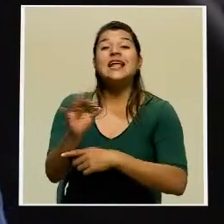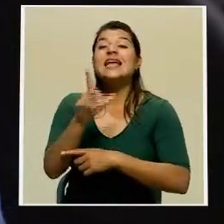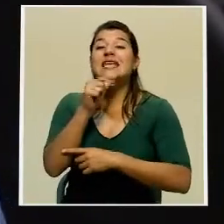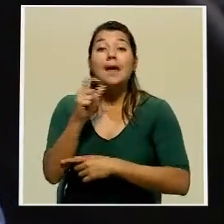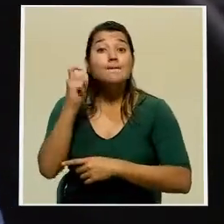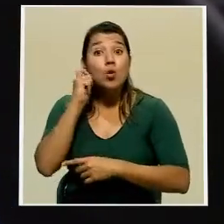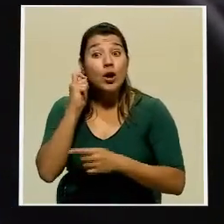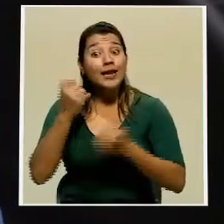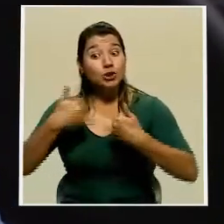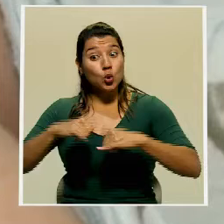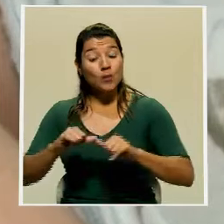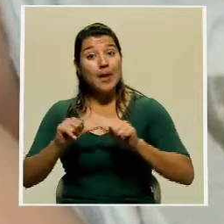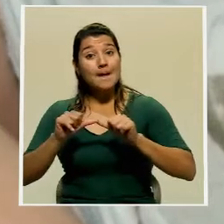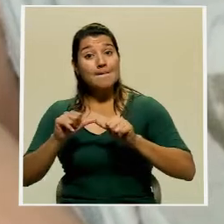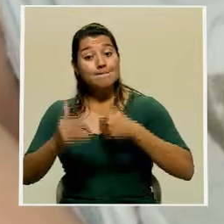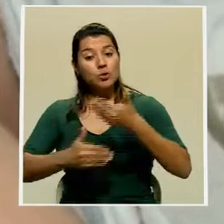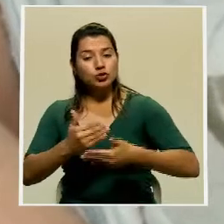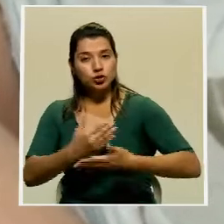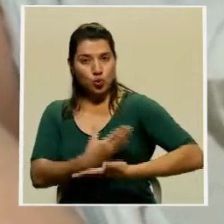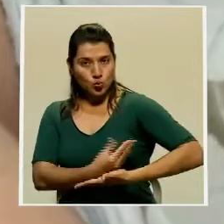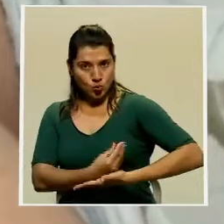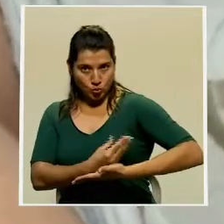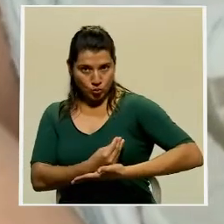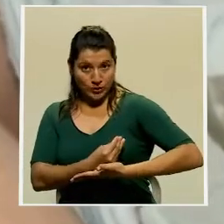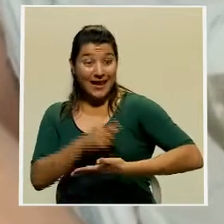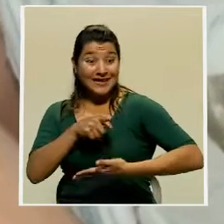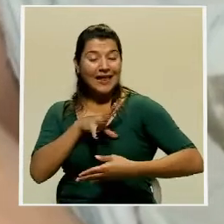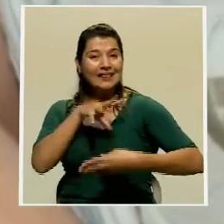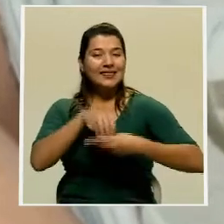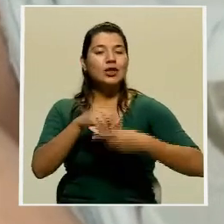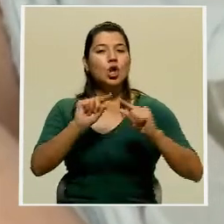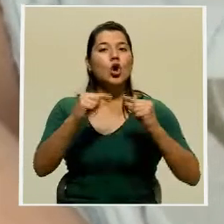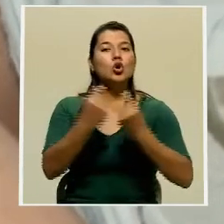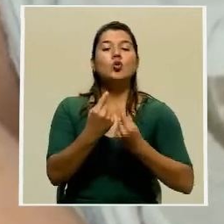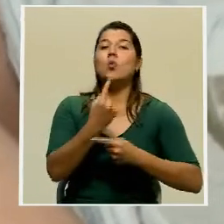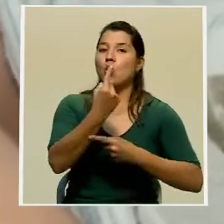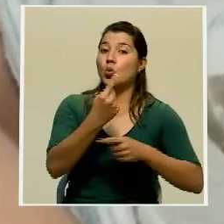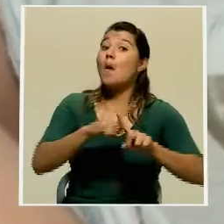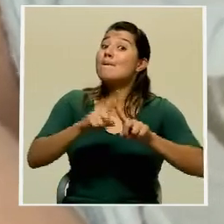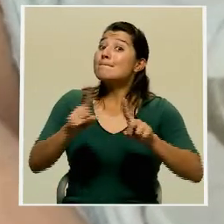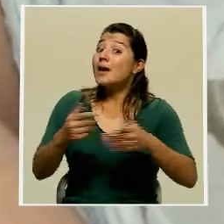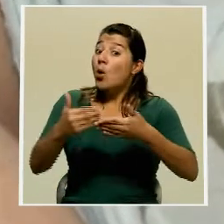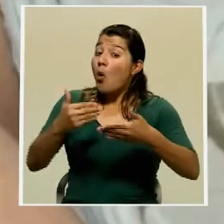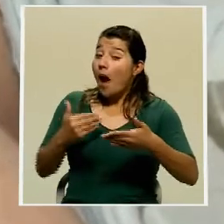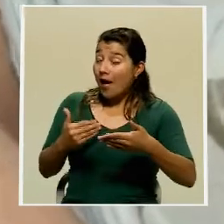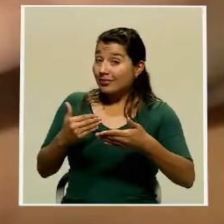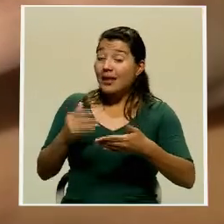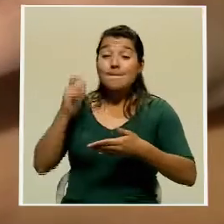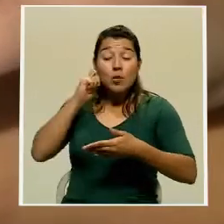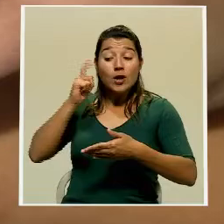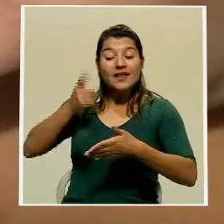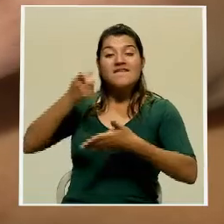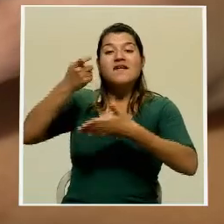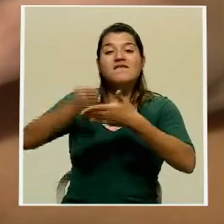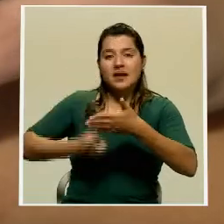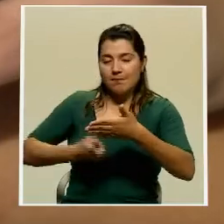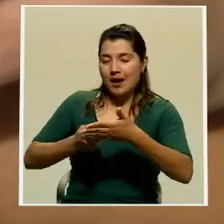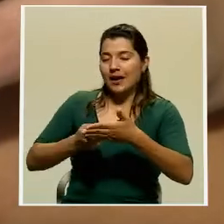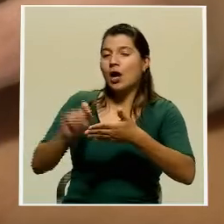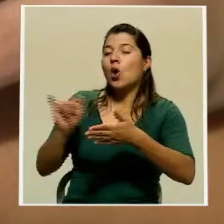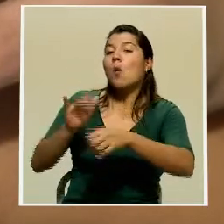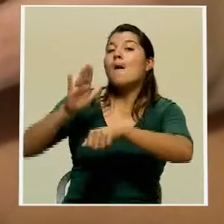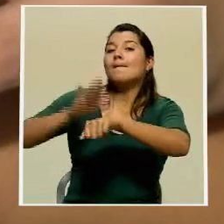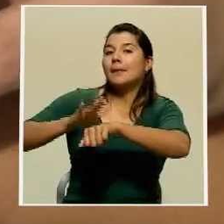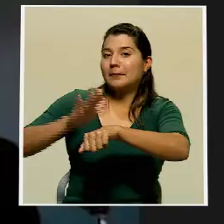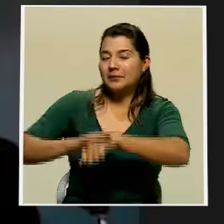periodo de lactancia materna pertenecientes al Grupo 1 y bajo previa firma de consentimiento informado por parte de las receptoras